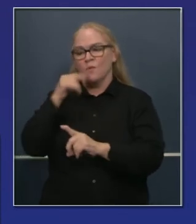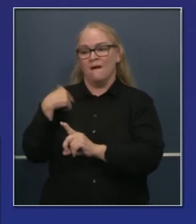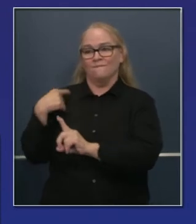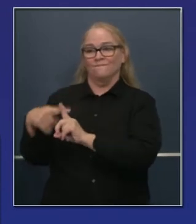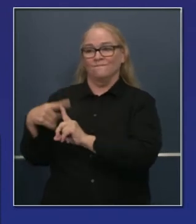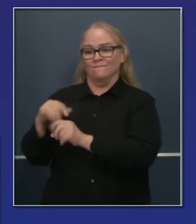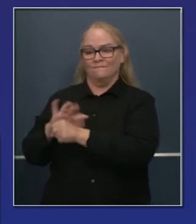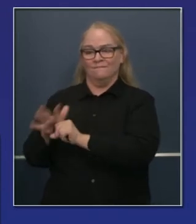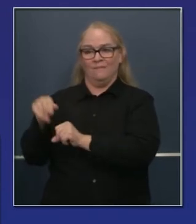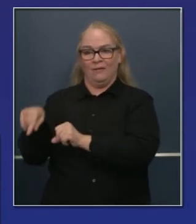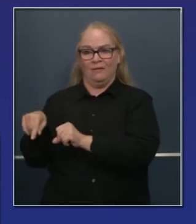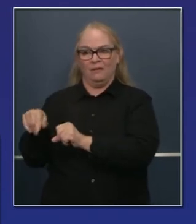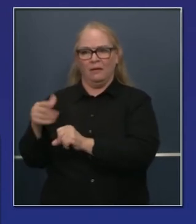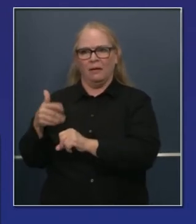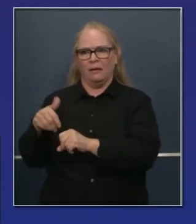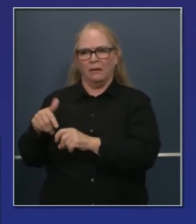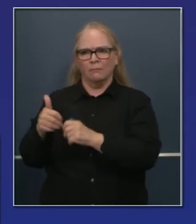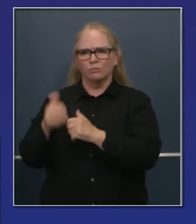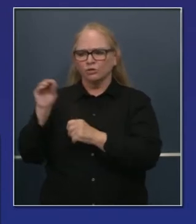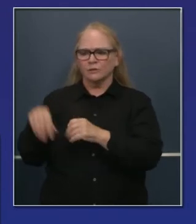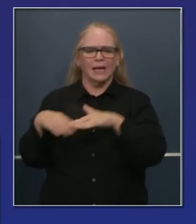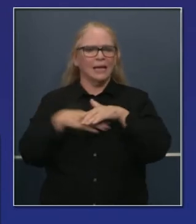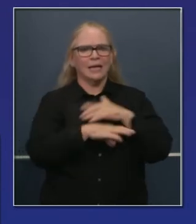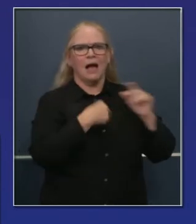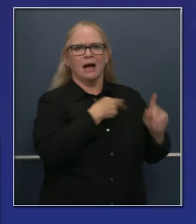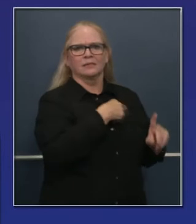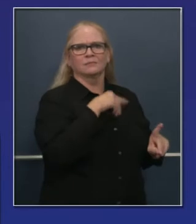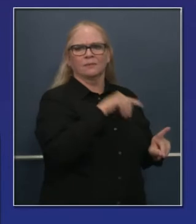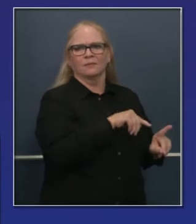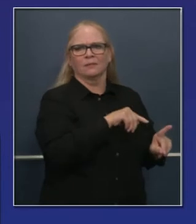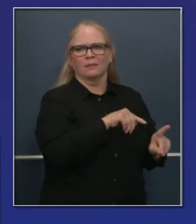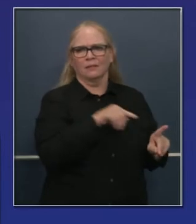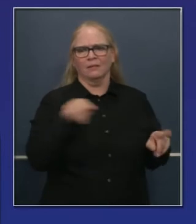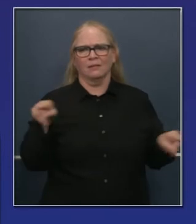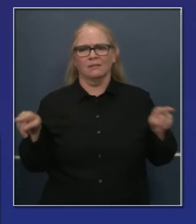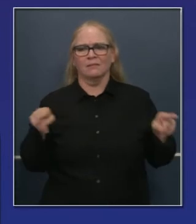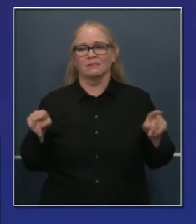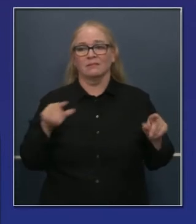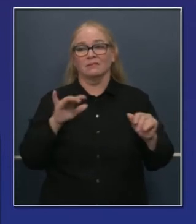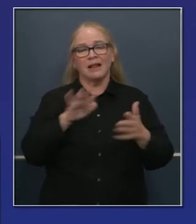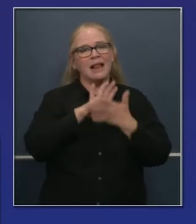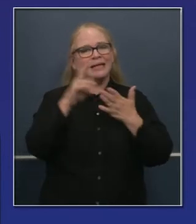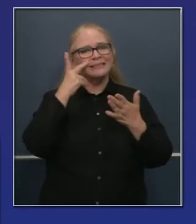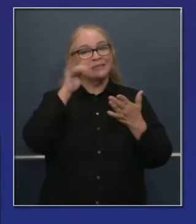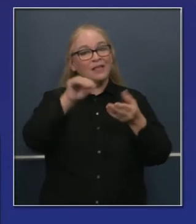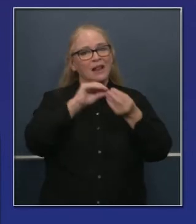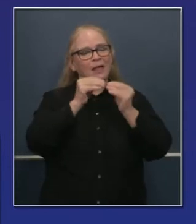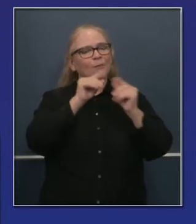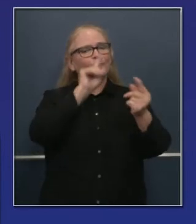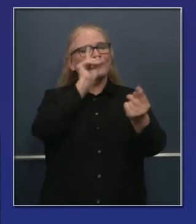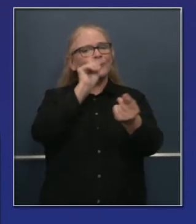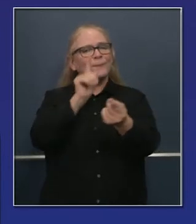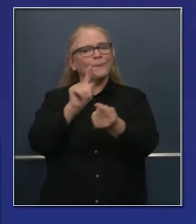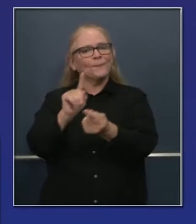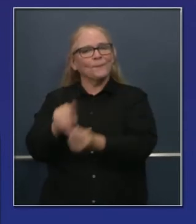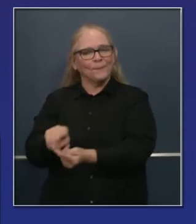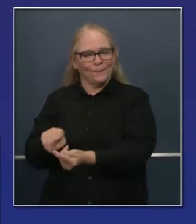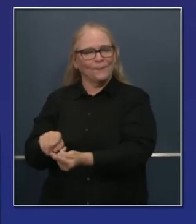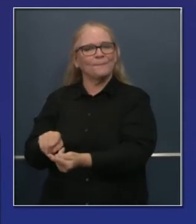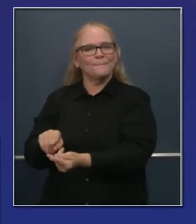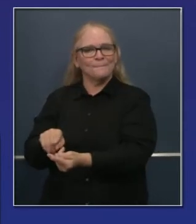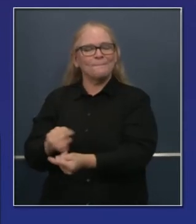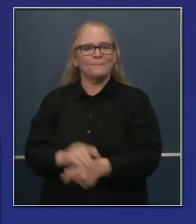representados en estas capacidades total de hospitalizaciones pero reitero van de en